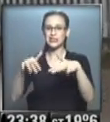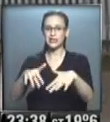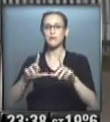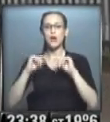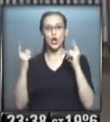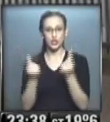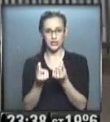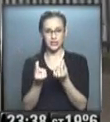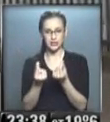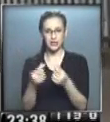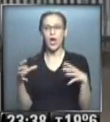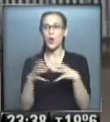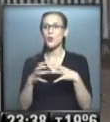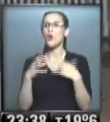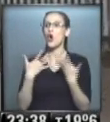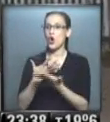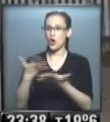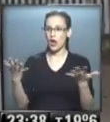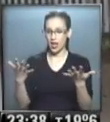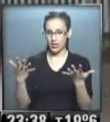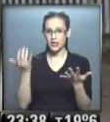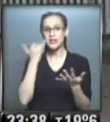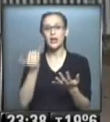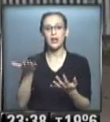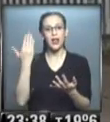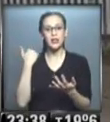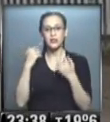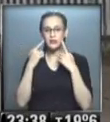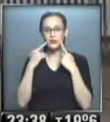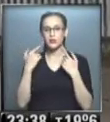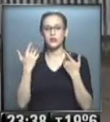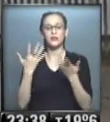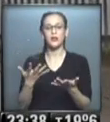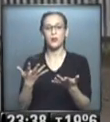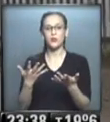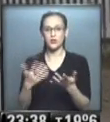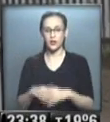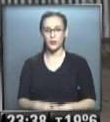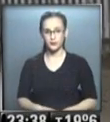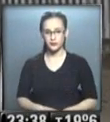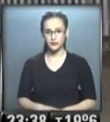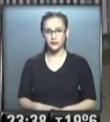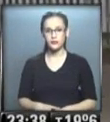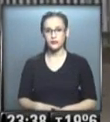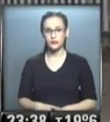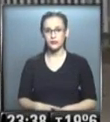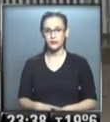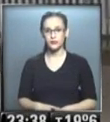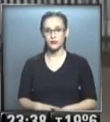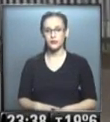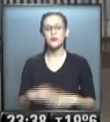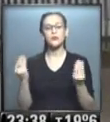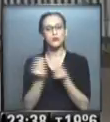una fuerza muy grande, electoralmente habíamos demostrado que éramos la mitad prácticamente. Había muchos